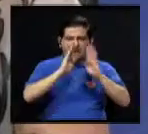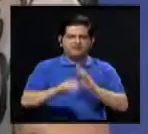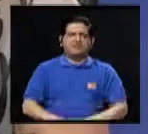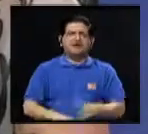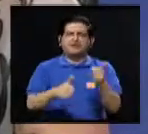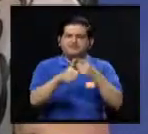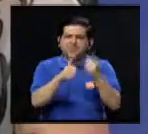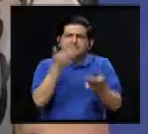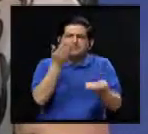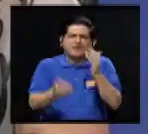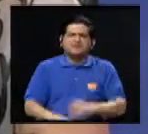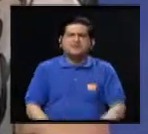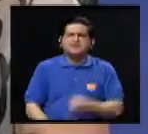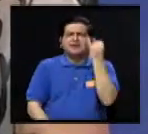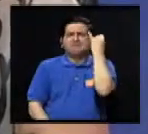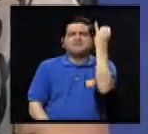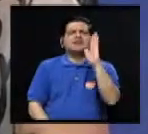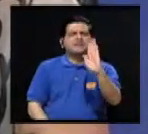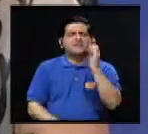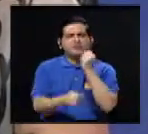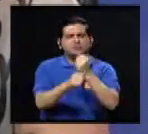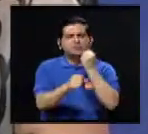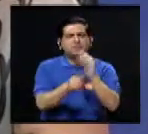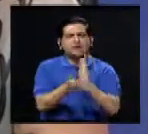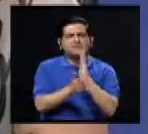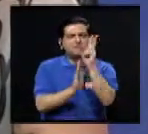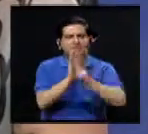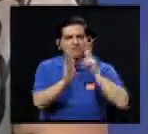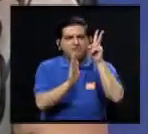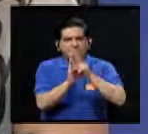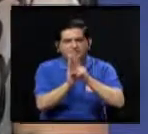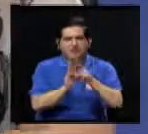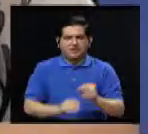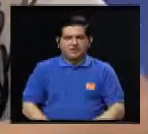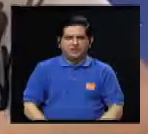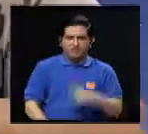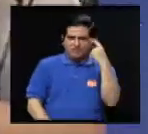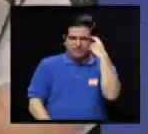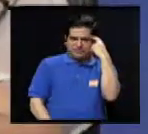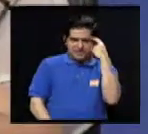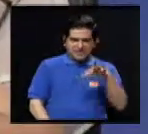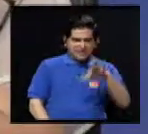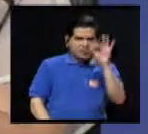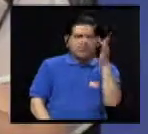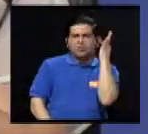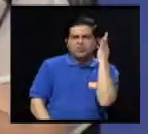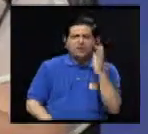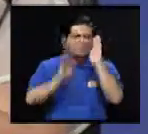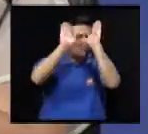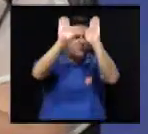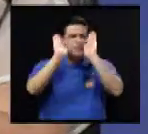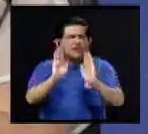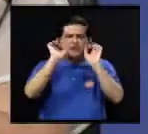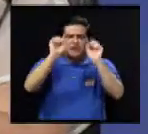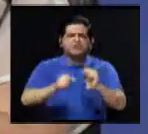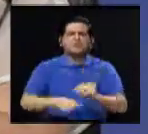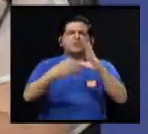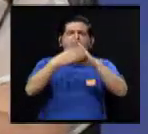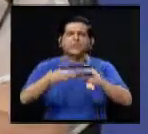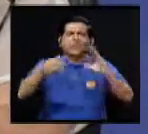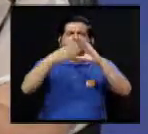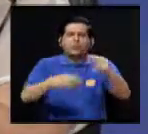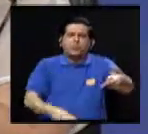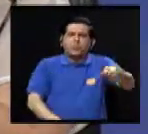primera impresión de tu trabajo documental hacia encontrar esas mujeres maravillosas que nos pueden contar